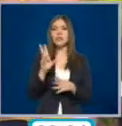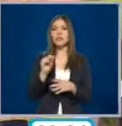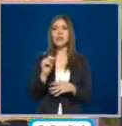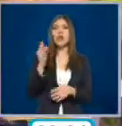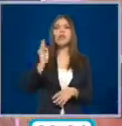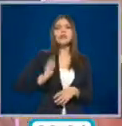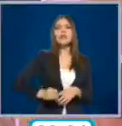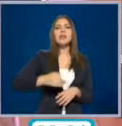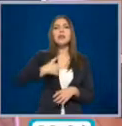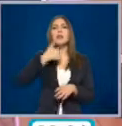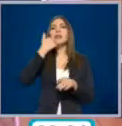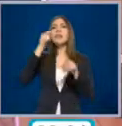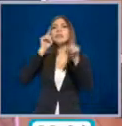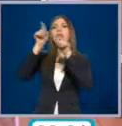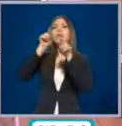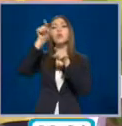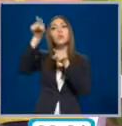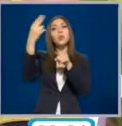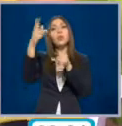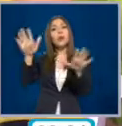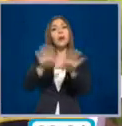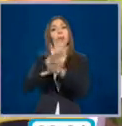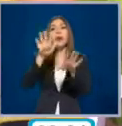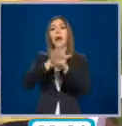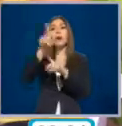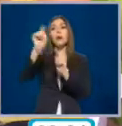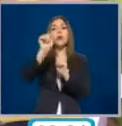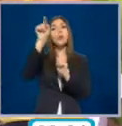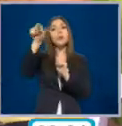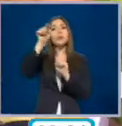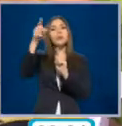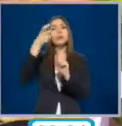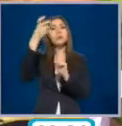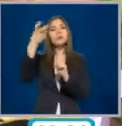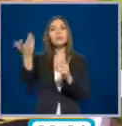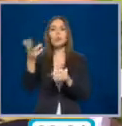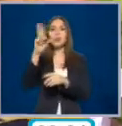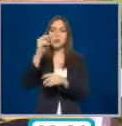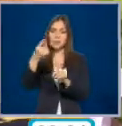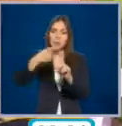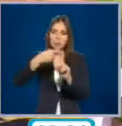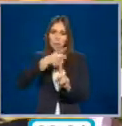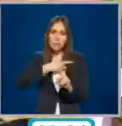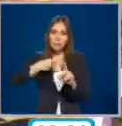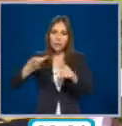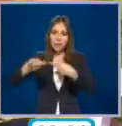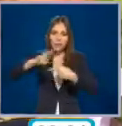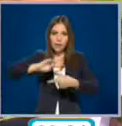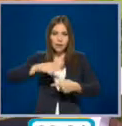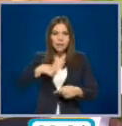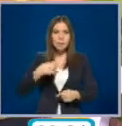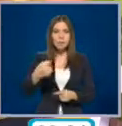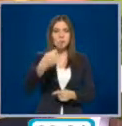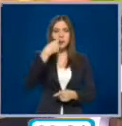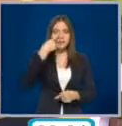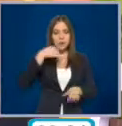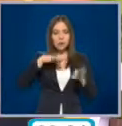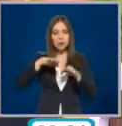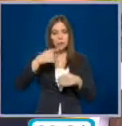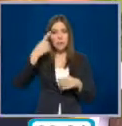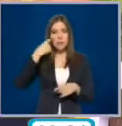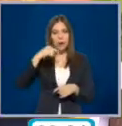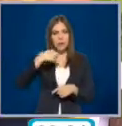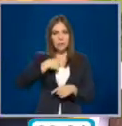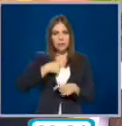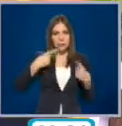ti mismo. Entonces, realmente el tema de la empatía es complicado porque pareciera muy fácil, ¿no? Claro. Que fuéramos empáticos y en pareja más, pero